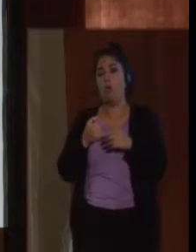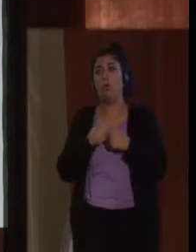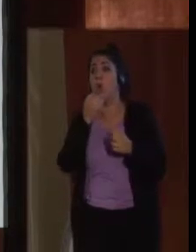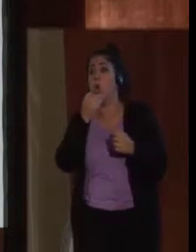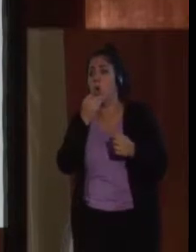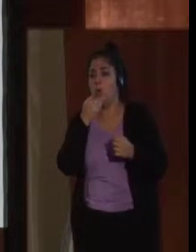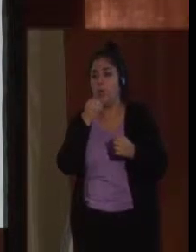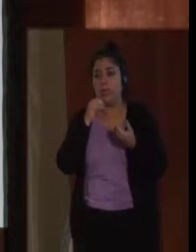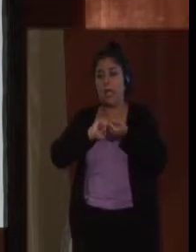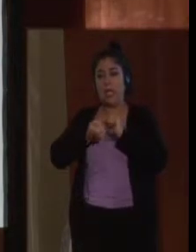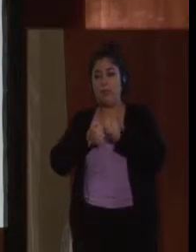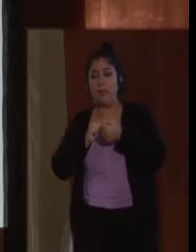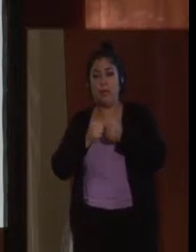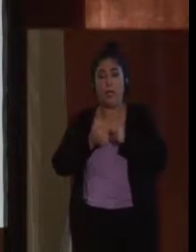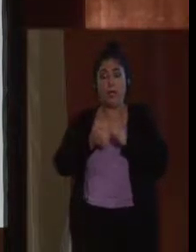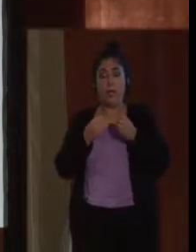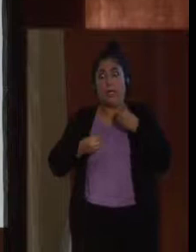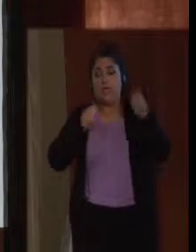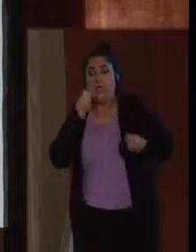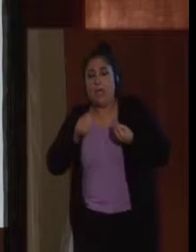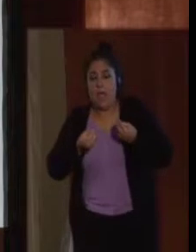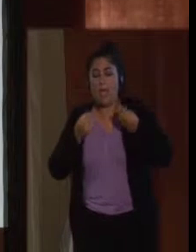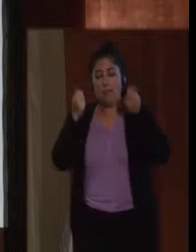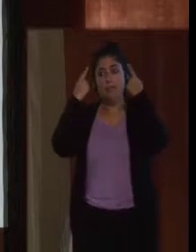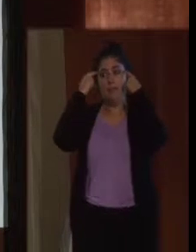50 millones, ¿no?